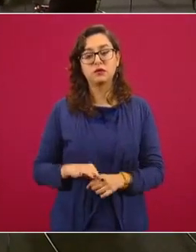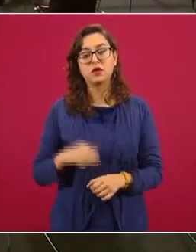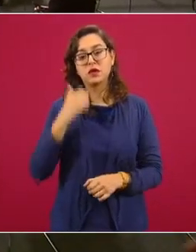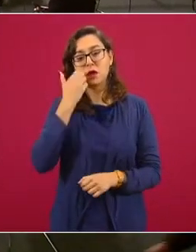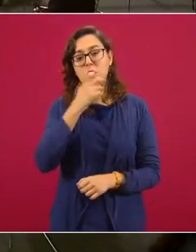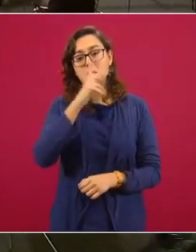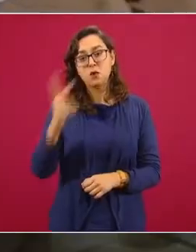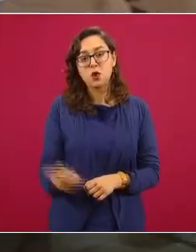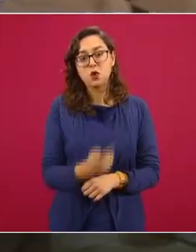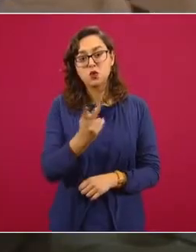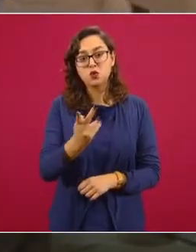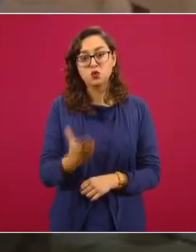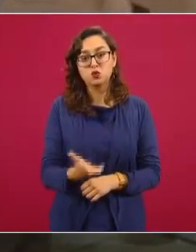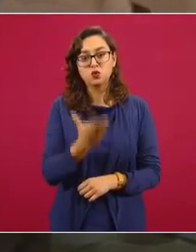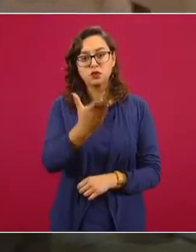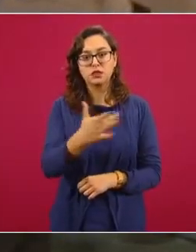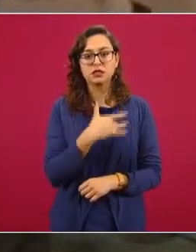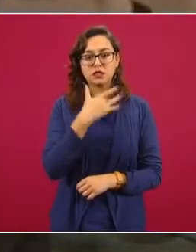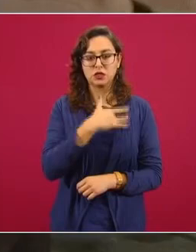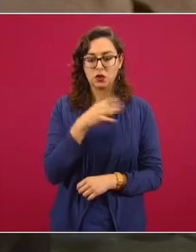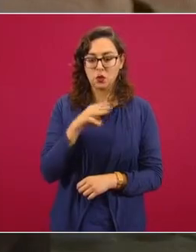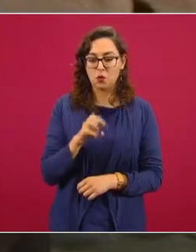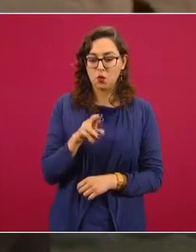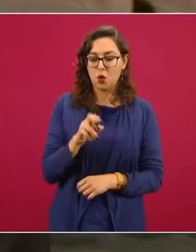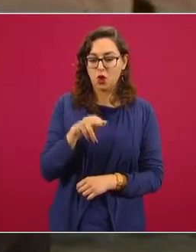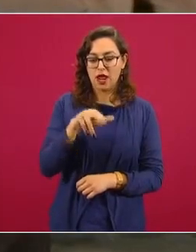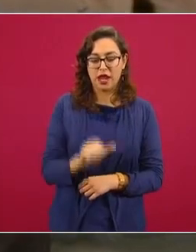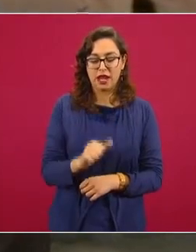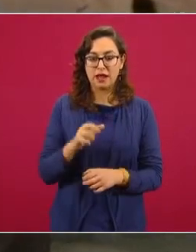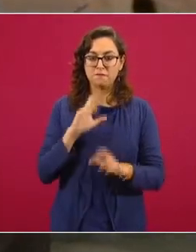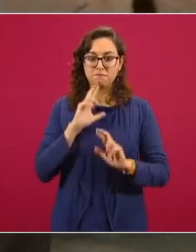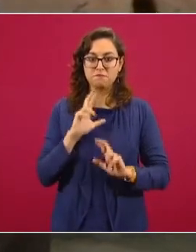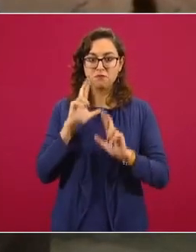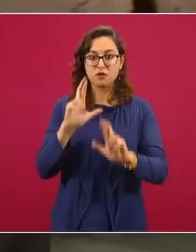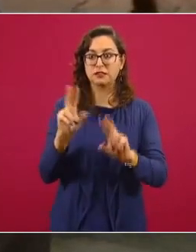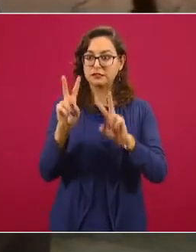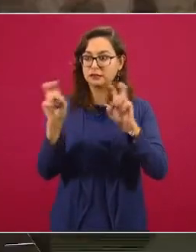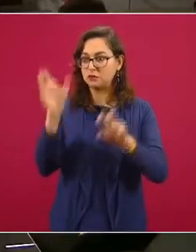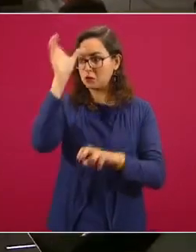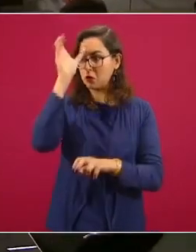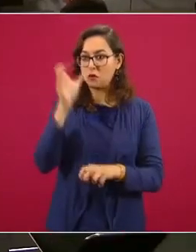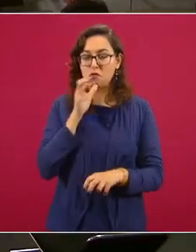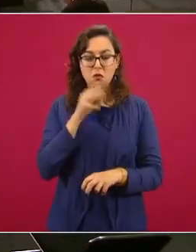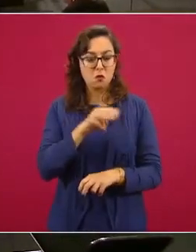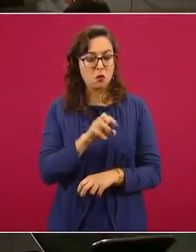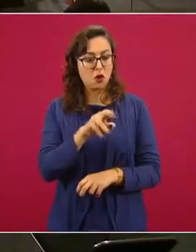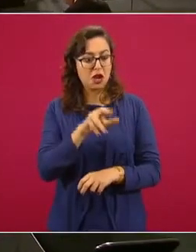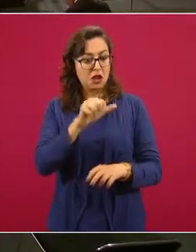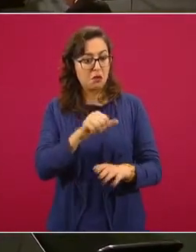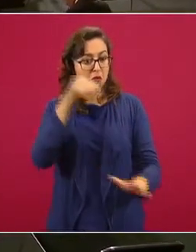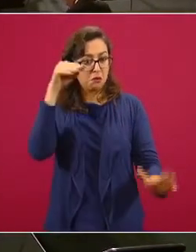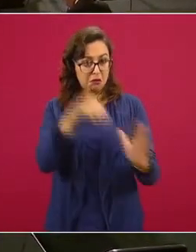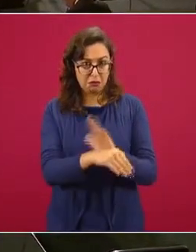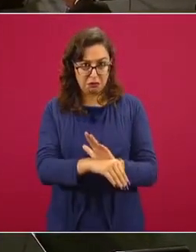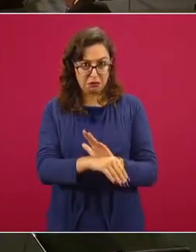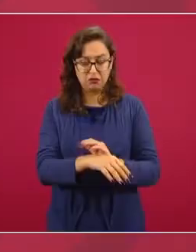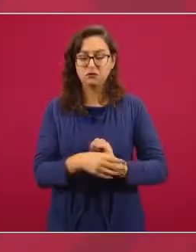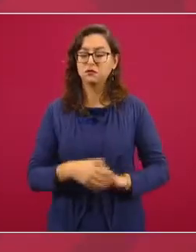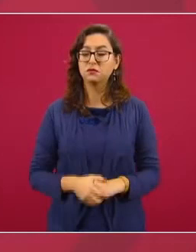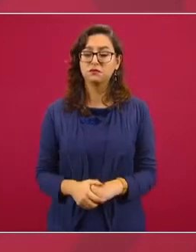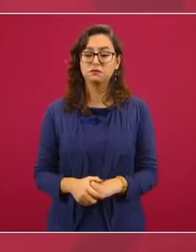considera como una derrota para Morena los resultados, particularmente Coahuila. No, no opino de eso.